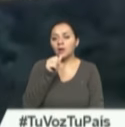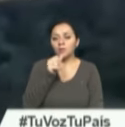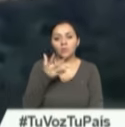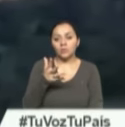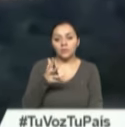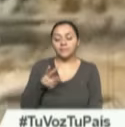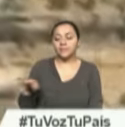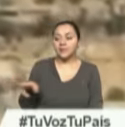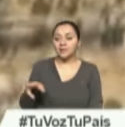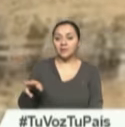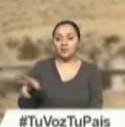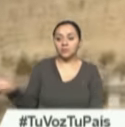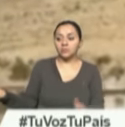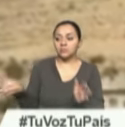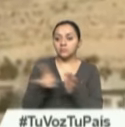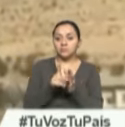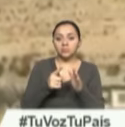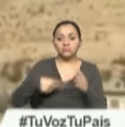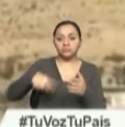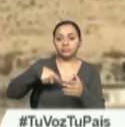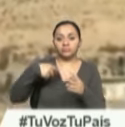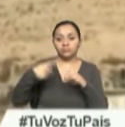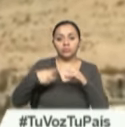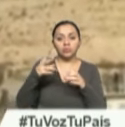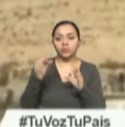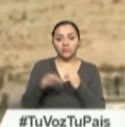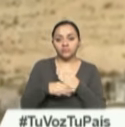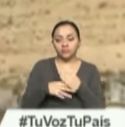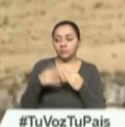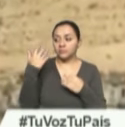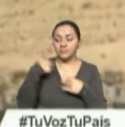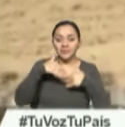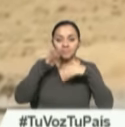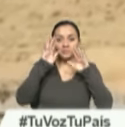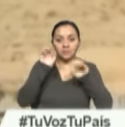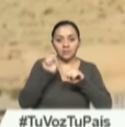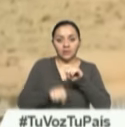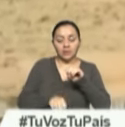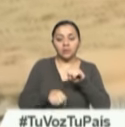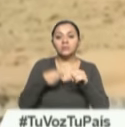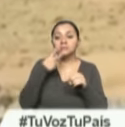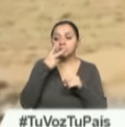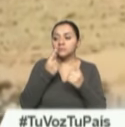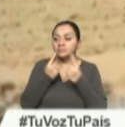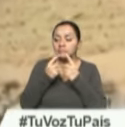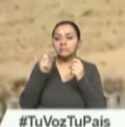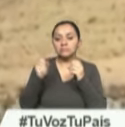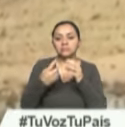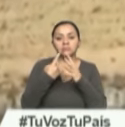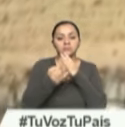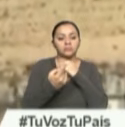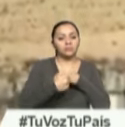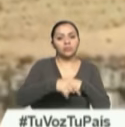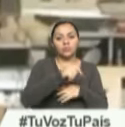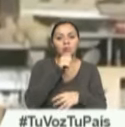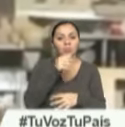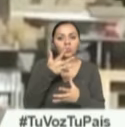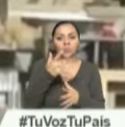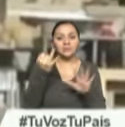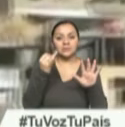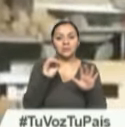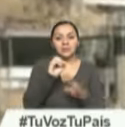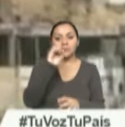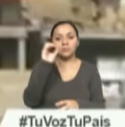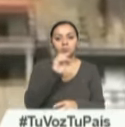Barada no funcionaba desde finales de diciembre. Se encuentra en la región de Wadi Barada y suministra agua al 70% de los habitantes